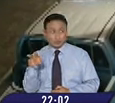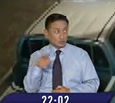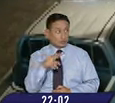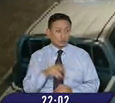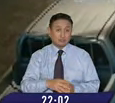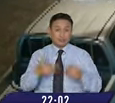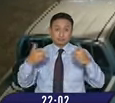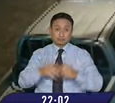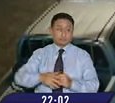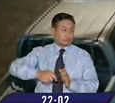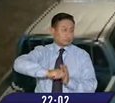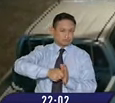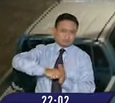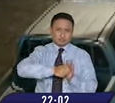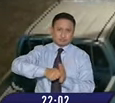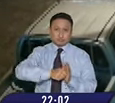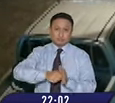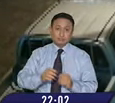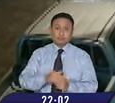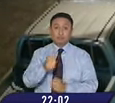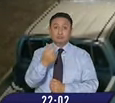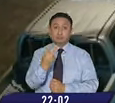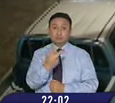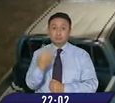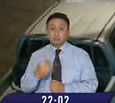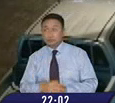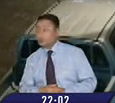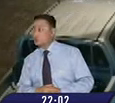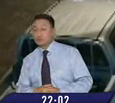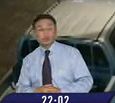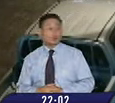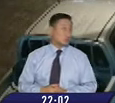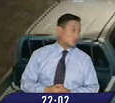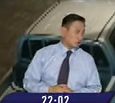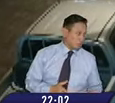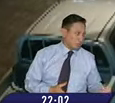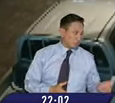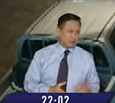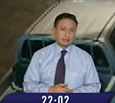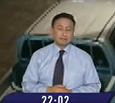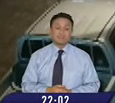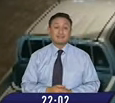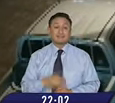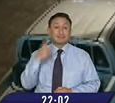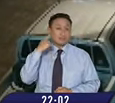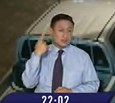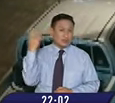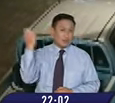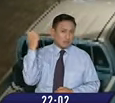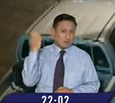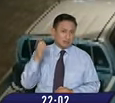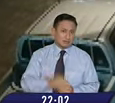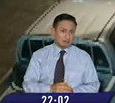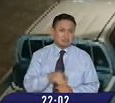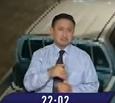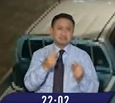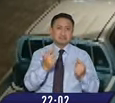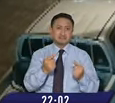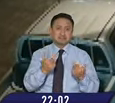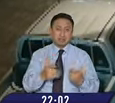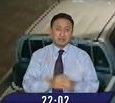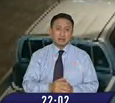mano forcejea la puerta mientras los otros dos le sirven de campaneros. Por las imágenes la alarma parece prenderse, pero inmediatamente